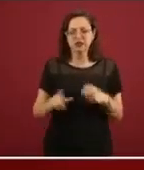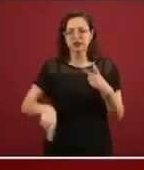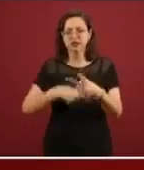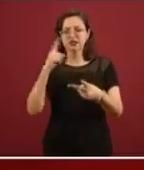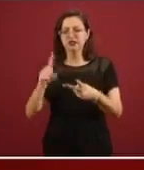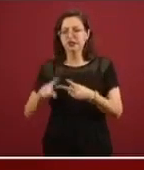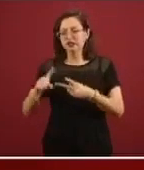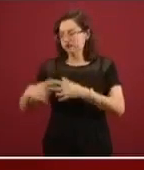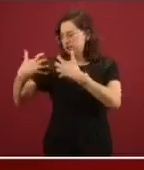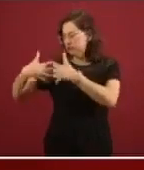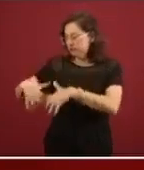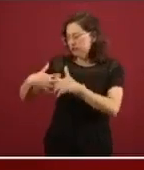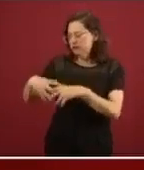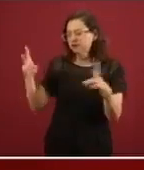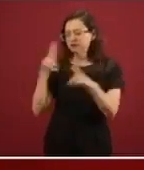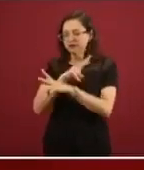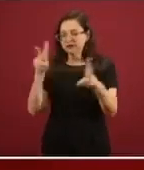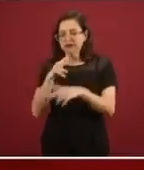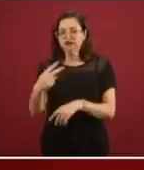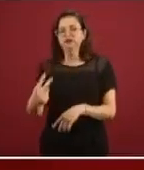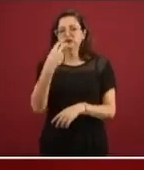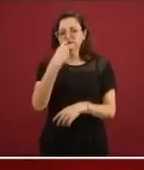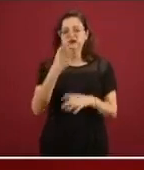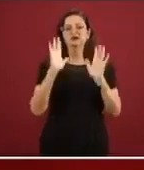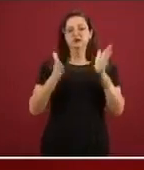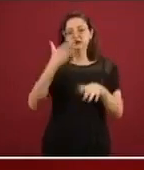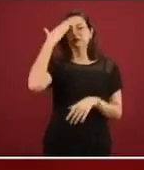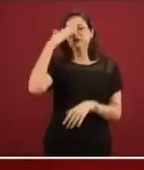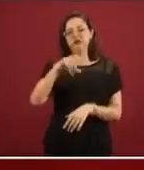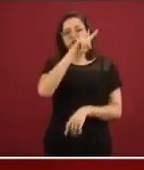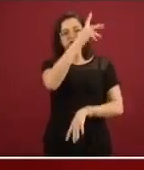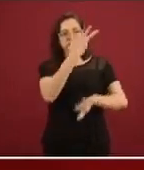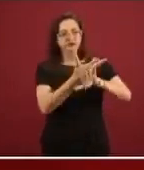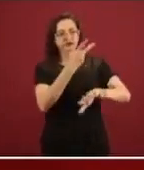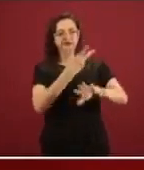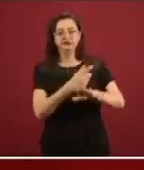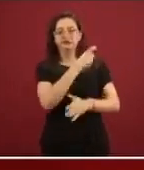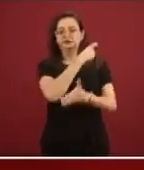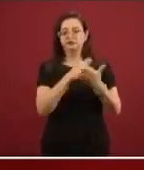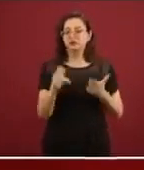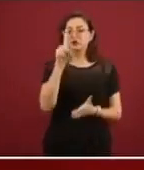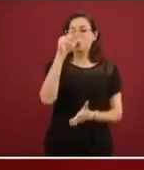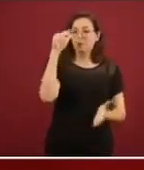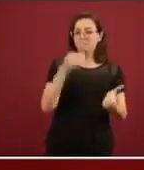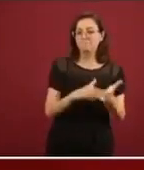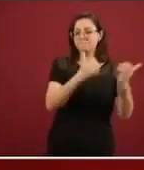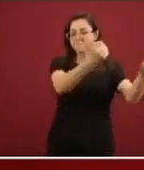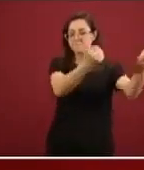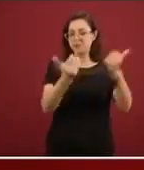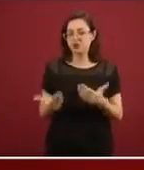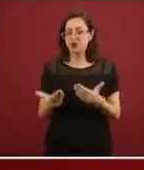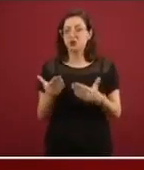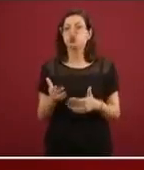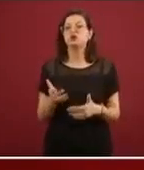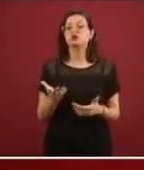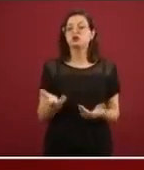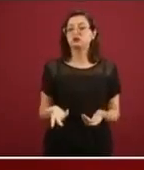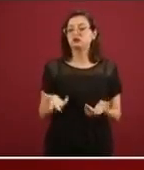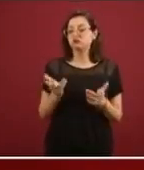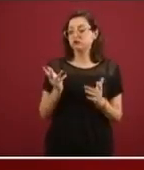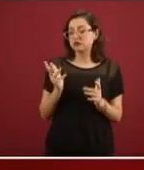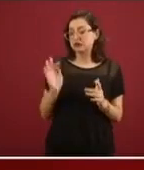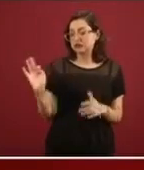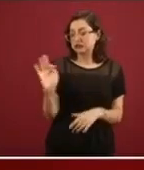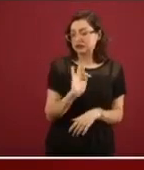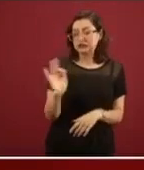ventiladores. Sabemos que se llegó a un acuerdo con Estados Unidos para la compra de 1,000. ¿Cuántos estarían ya disponibles en caso de que